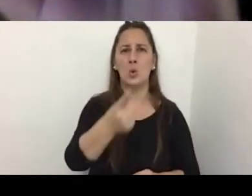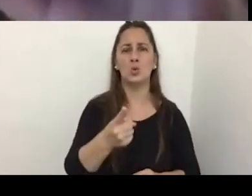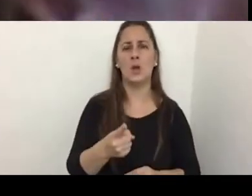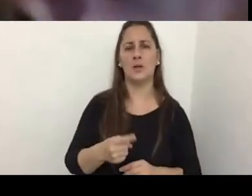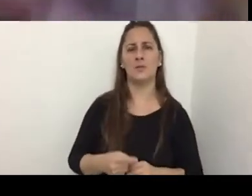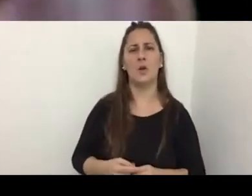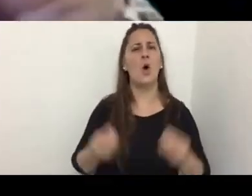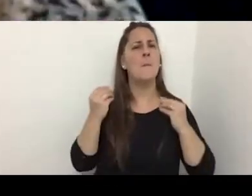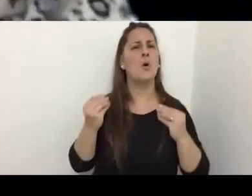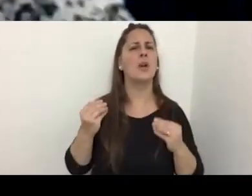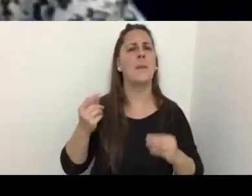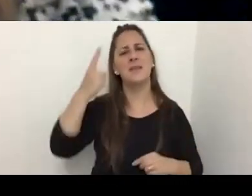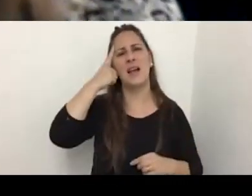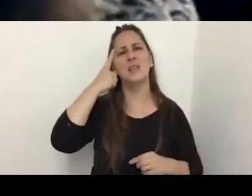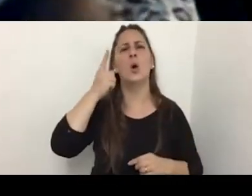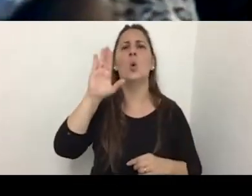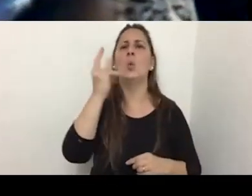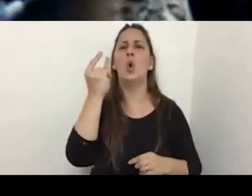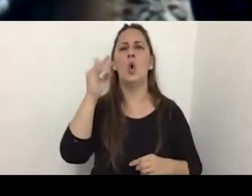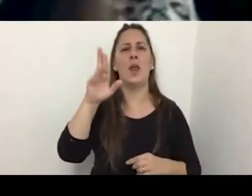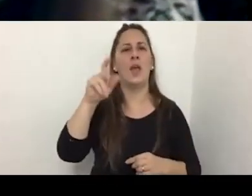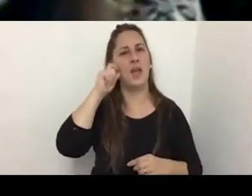que no hay burguesía nacional.